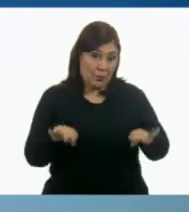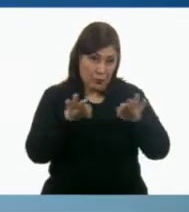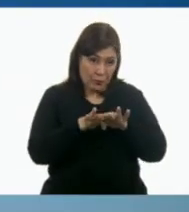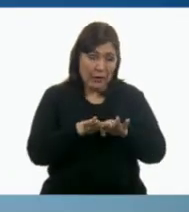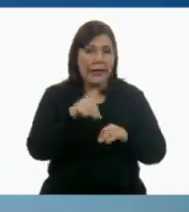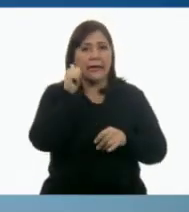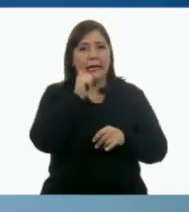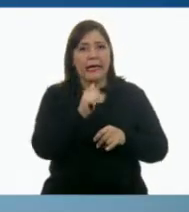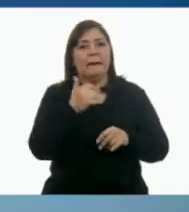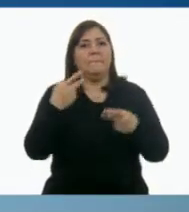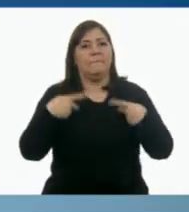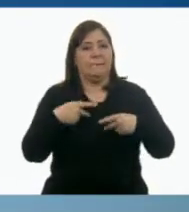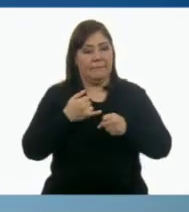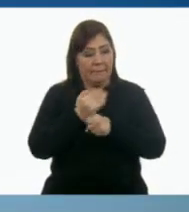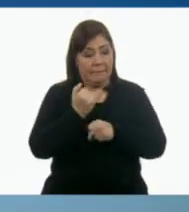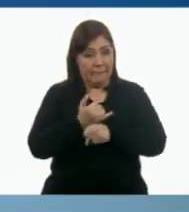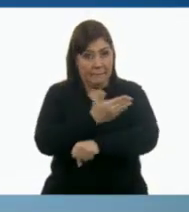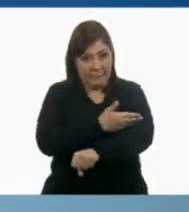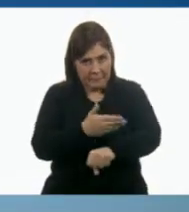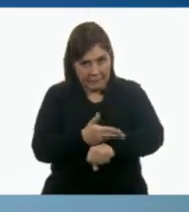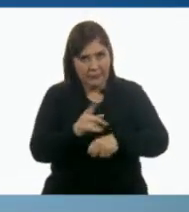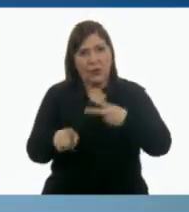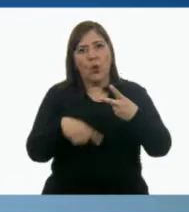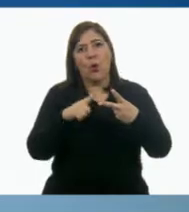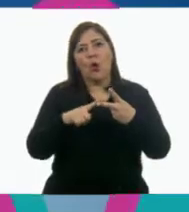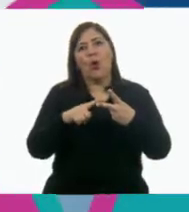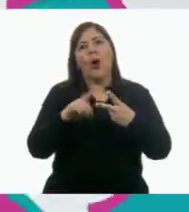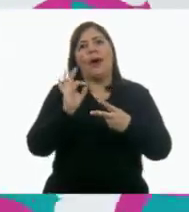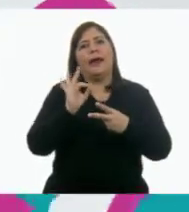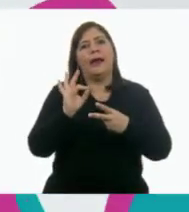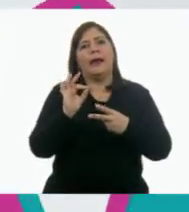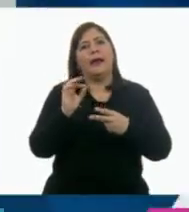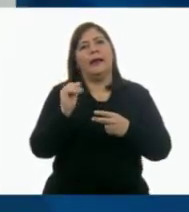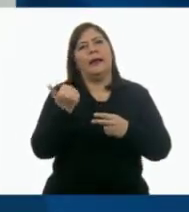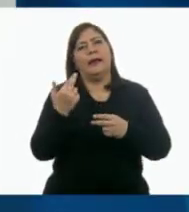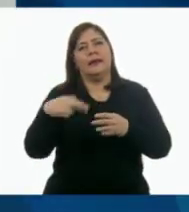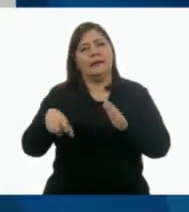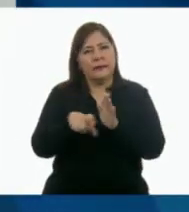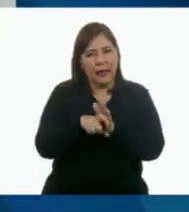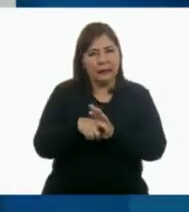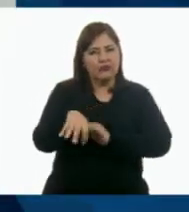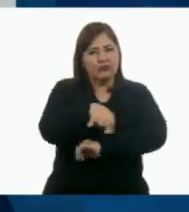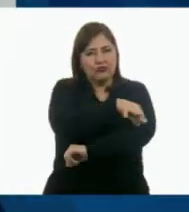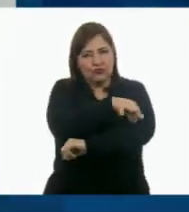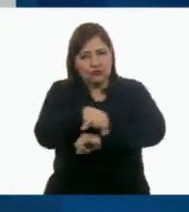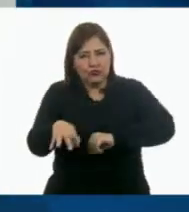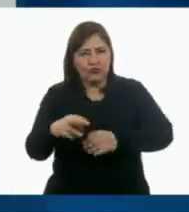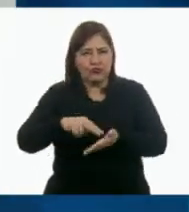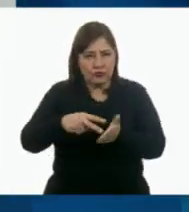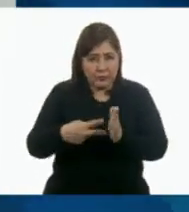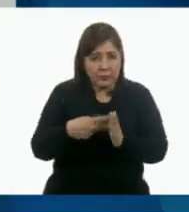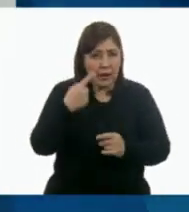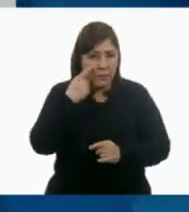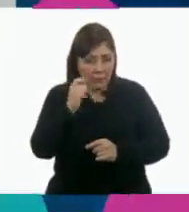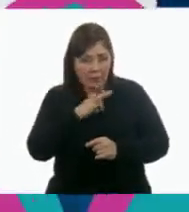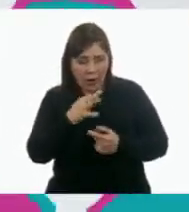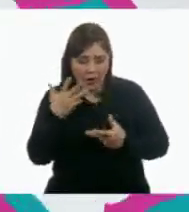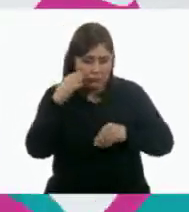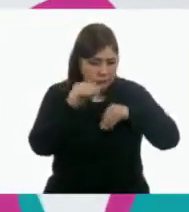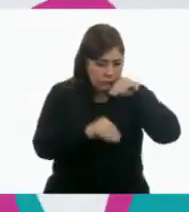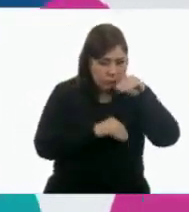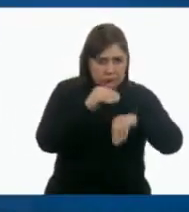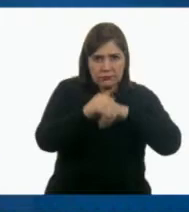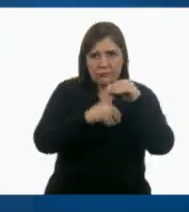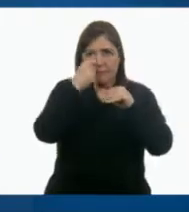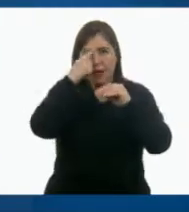tanto el carpintero como, también platicamos del arquitecto, el arquitecto cuando construye, cuando elabora sus planos para